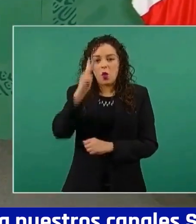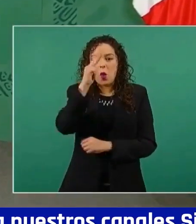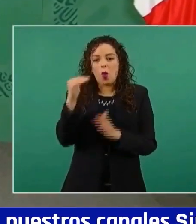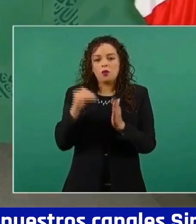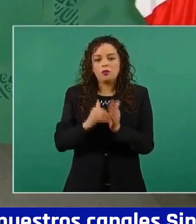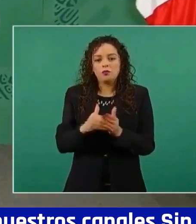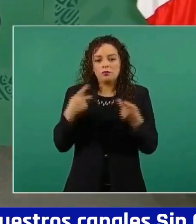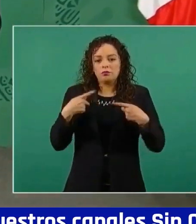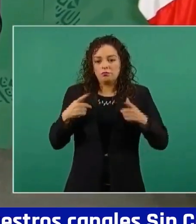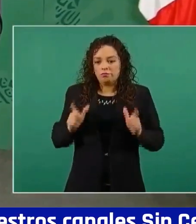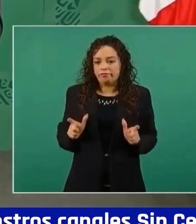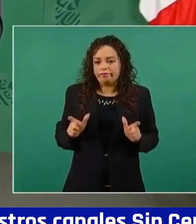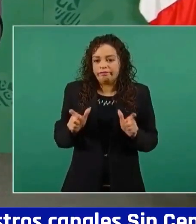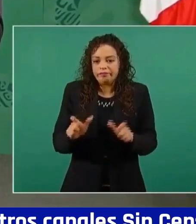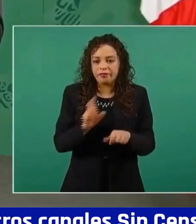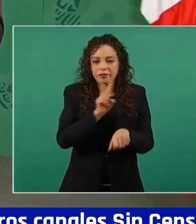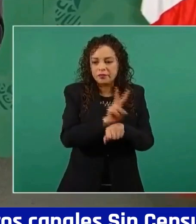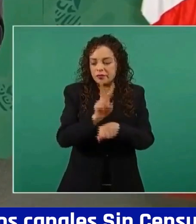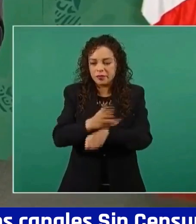cuidar al presidente.